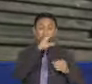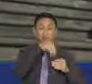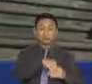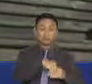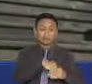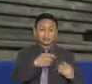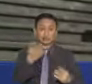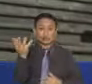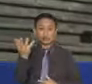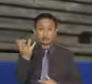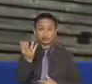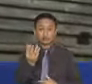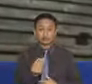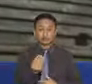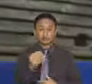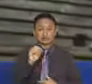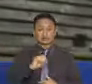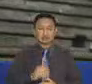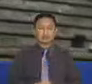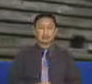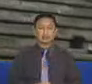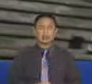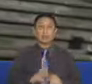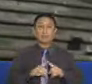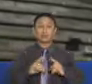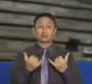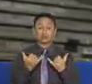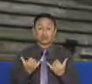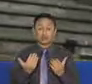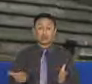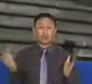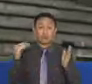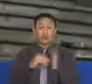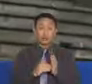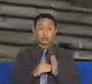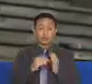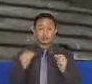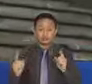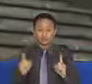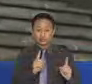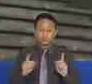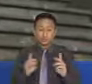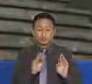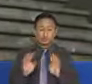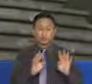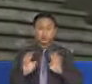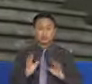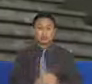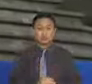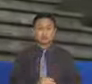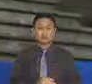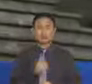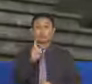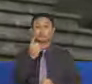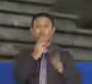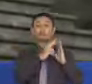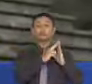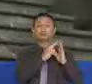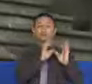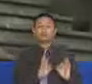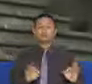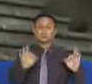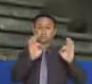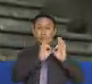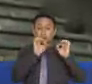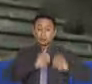se redujo en gran parte sin embargo últimamente se han estado nutriendo de estudiantes uno de los requisitos fundamentales